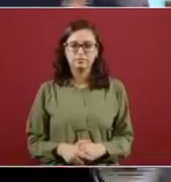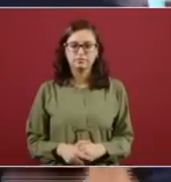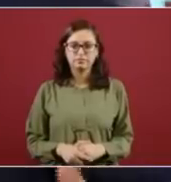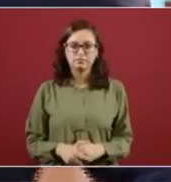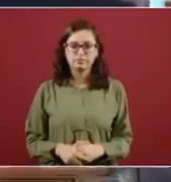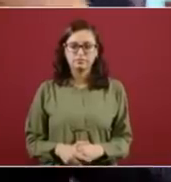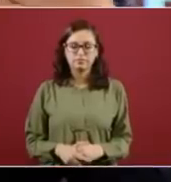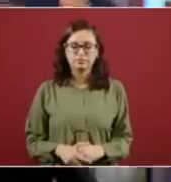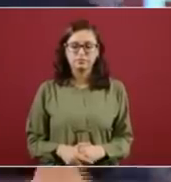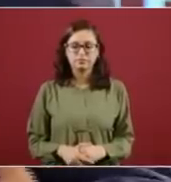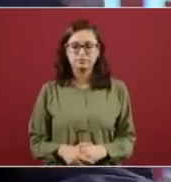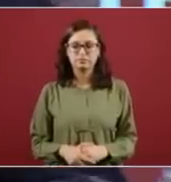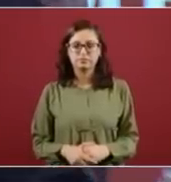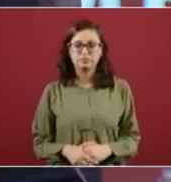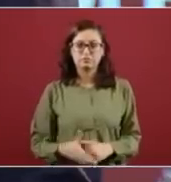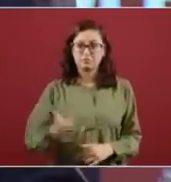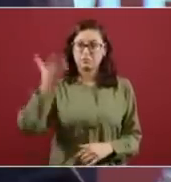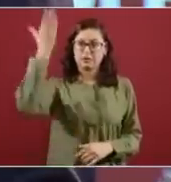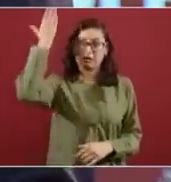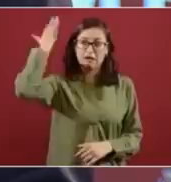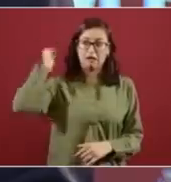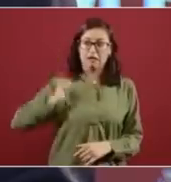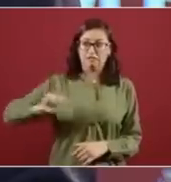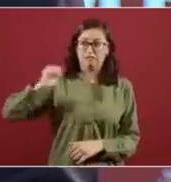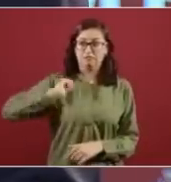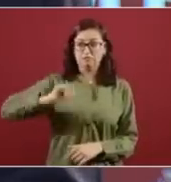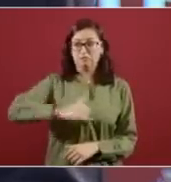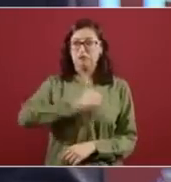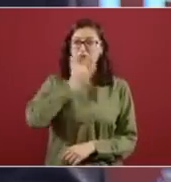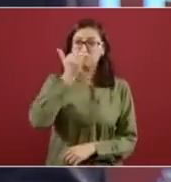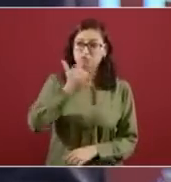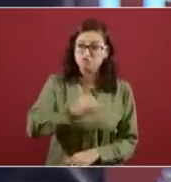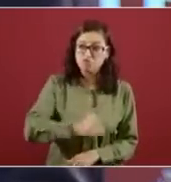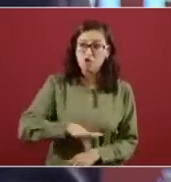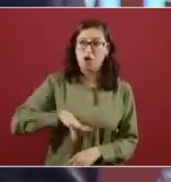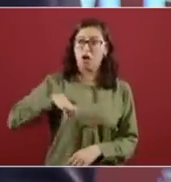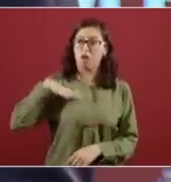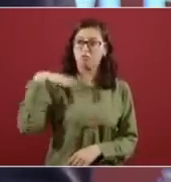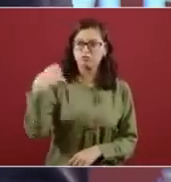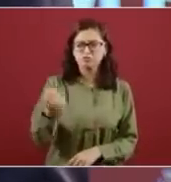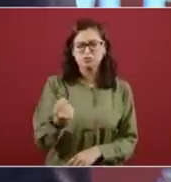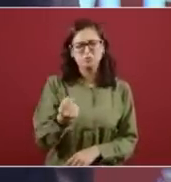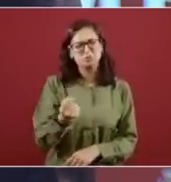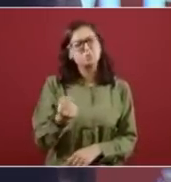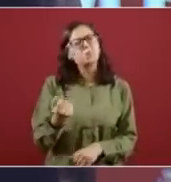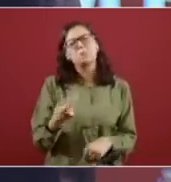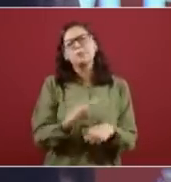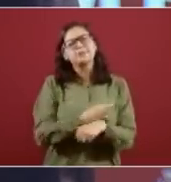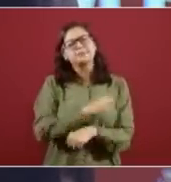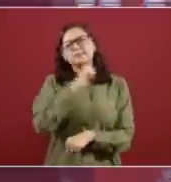que si se cometieron errores abusos nos disculpemos